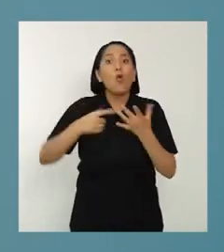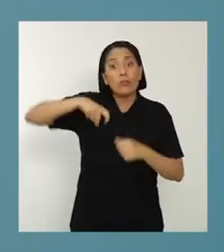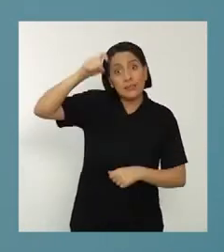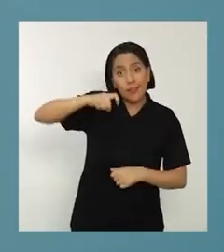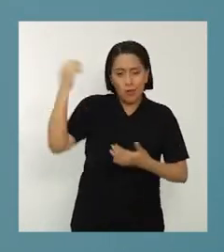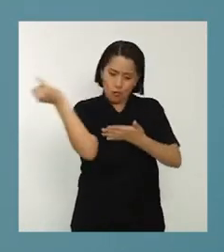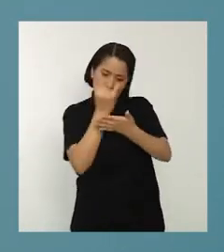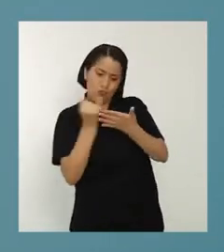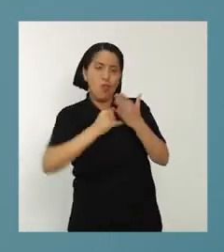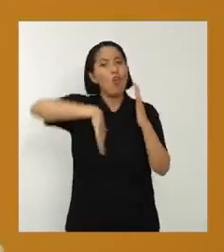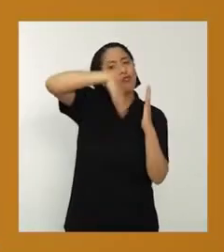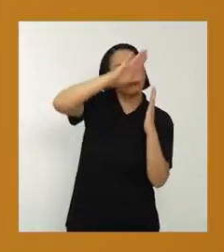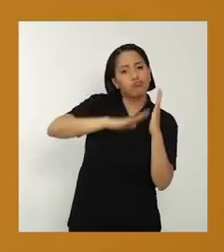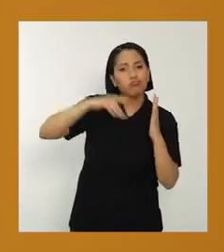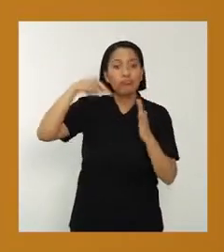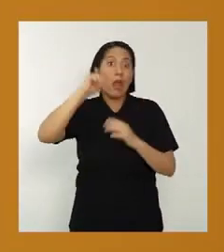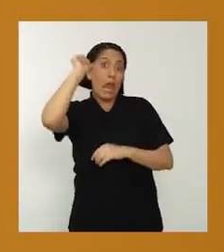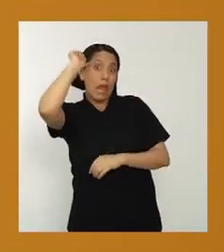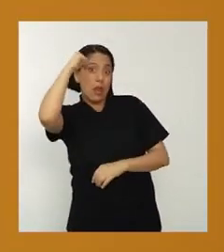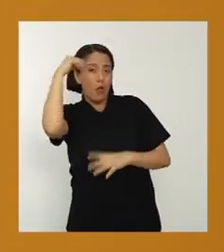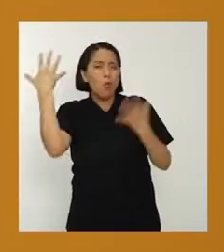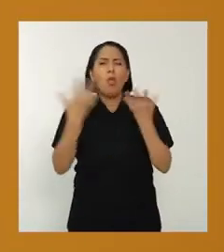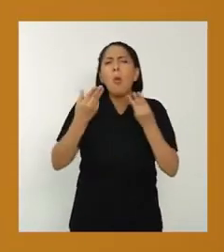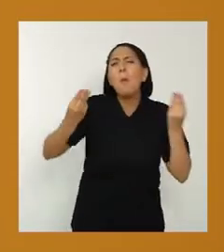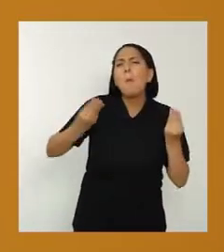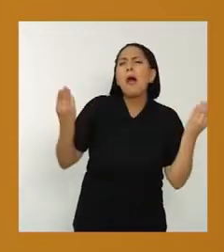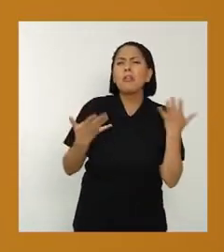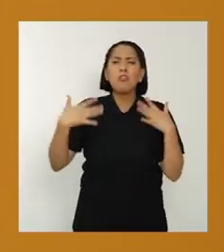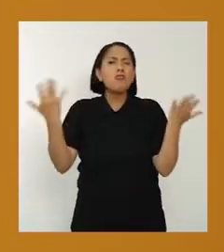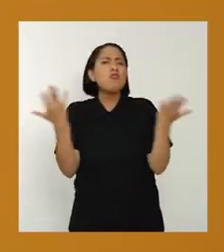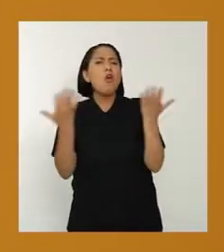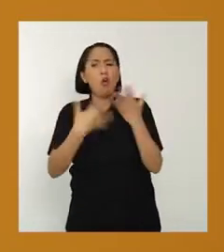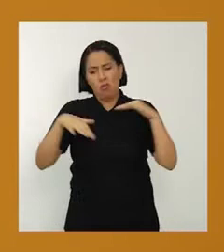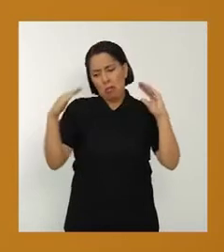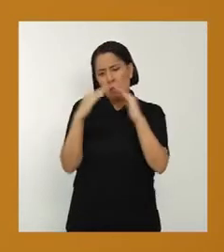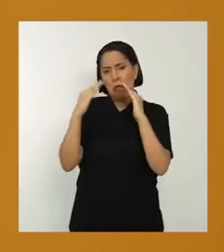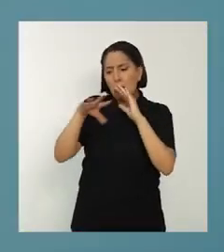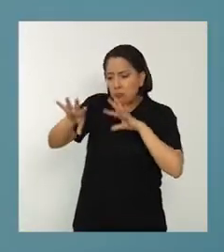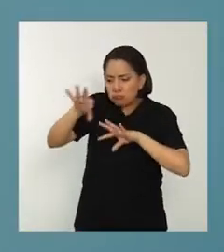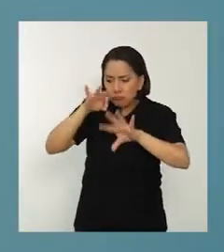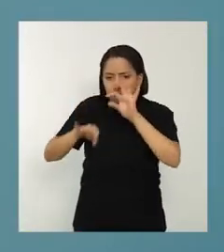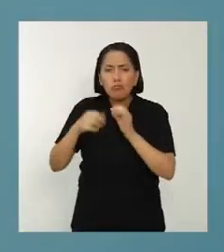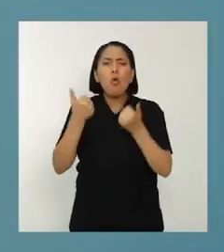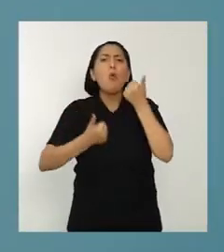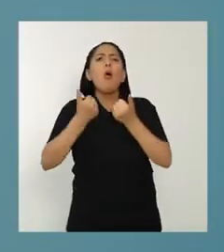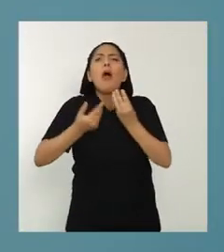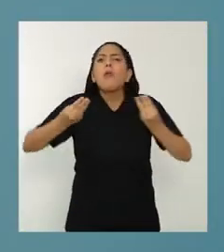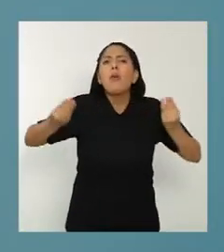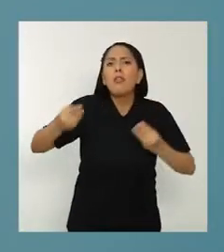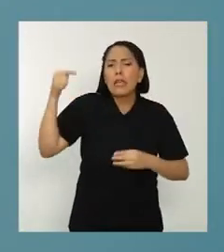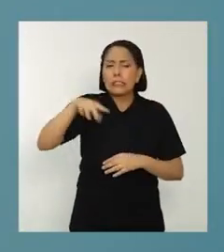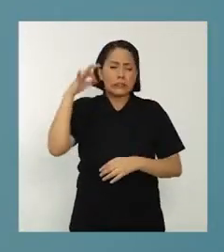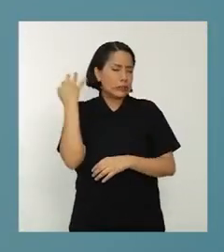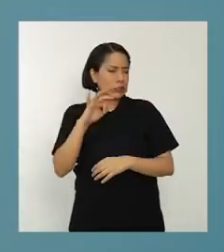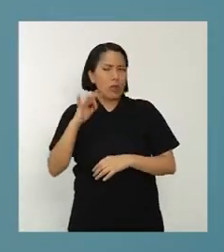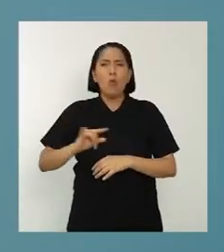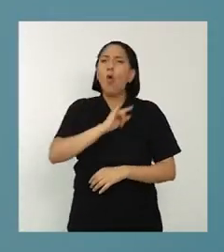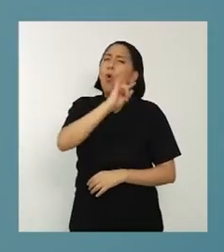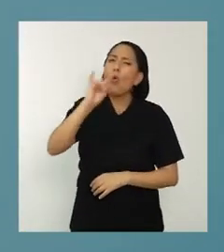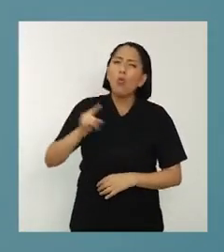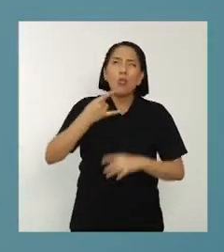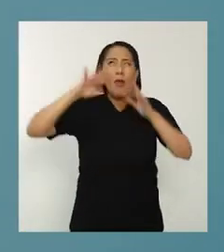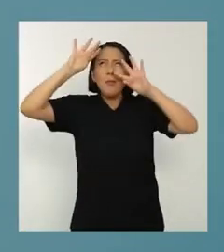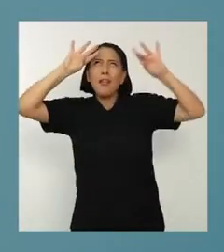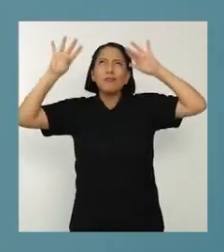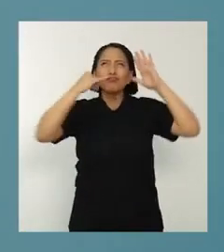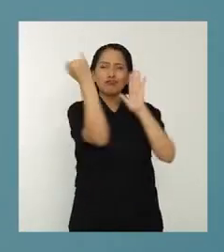para dibujar y pintar. Recuerda que podemos usar materiales que tengamos en nuestra casa. Estos materiales siempre los vamos a utilizar